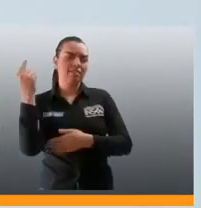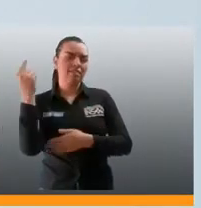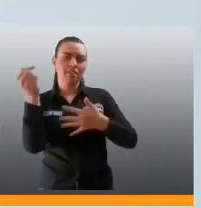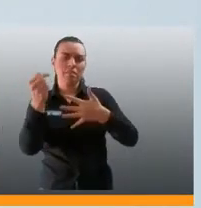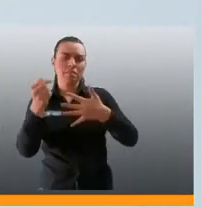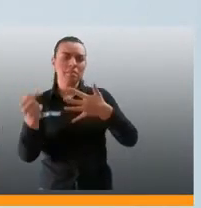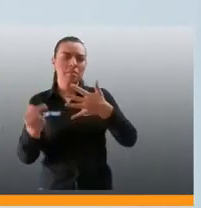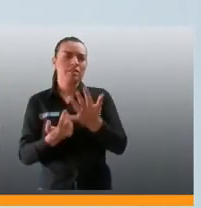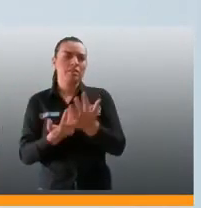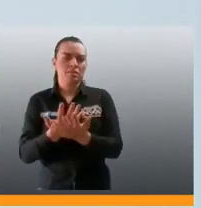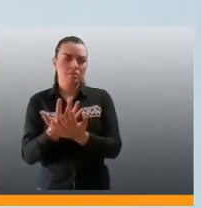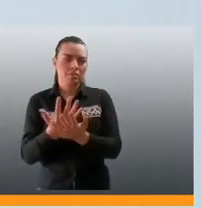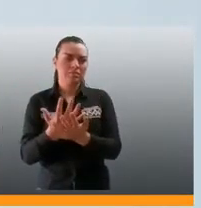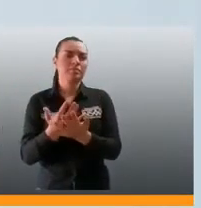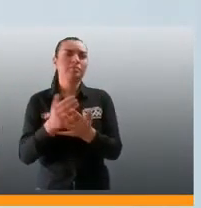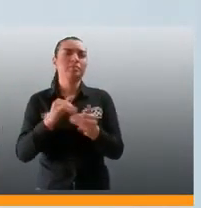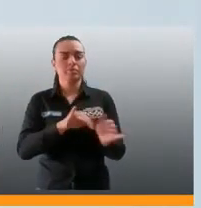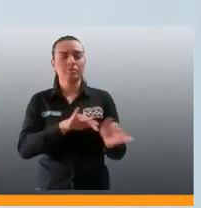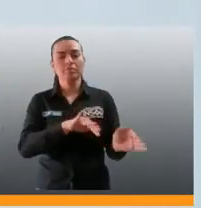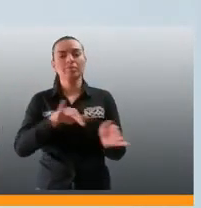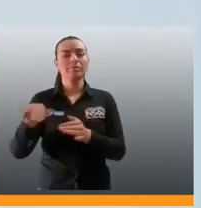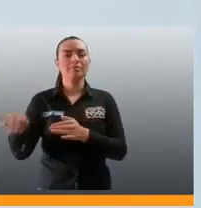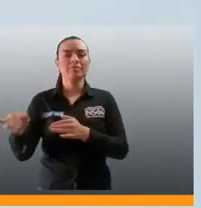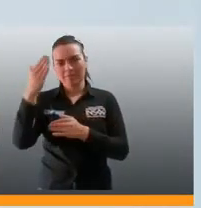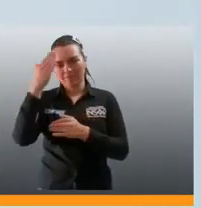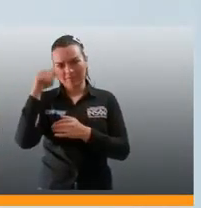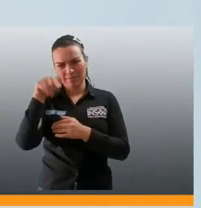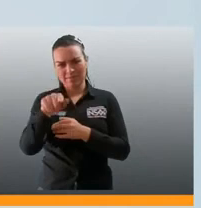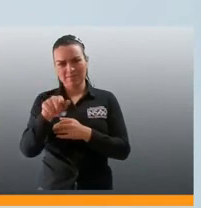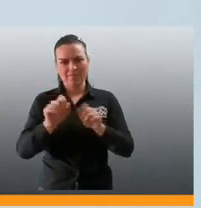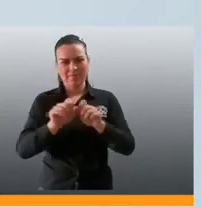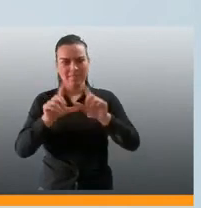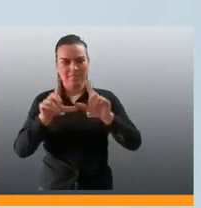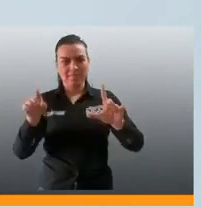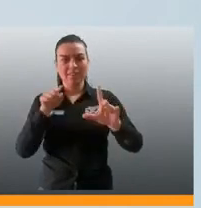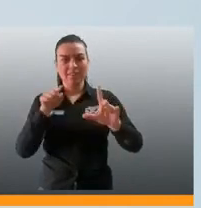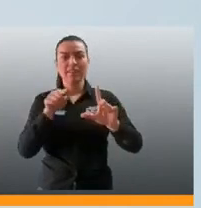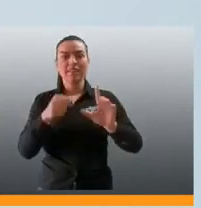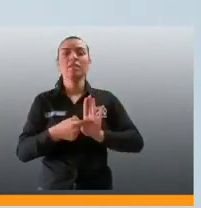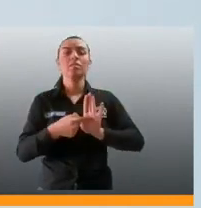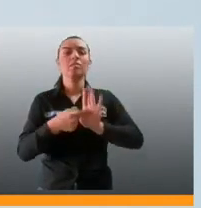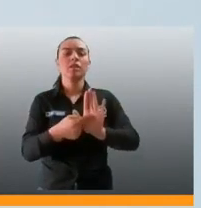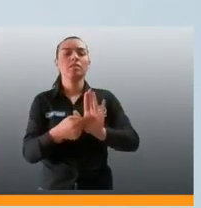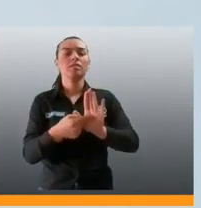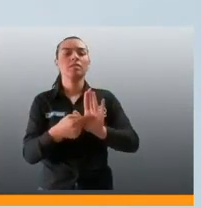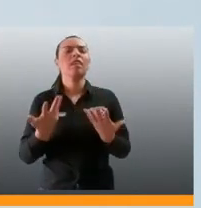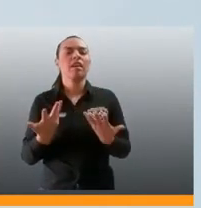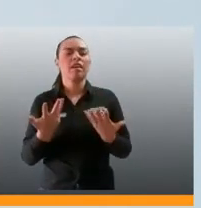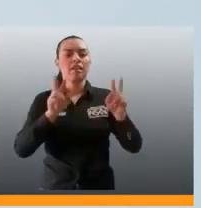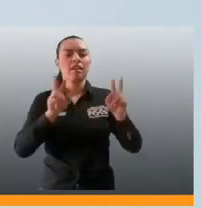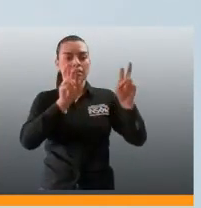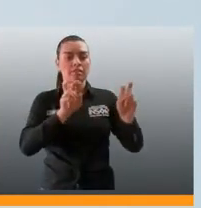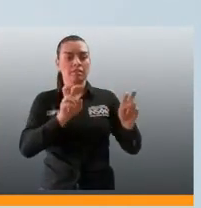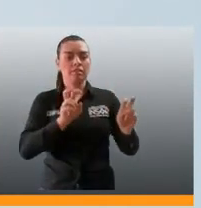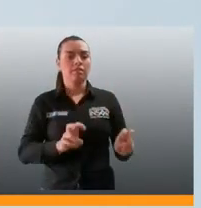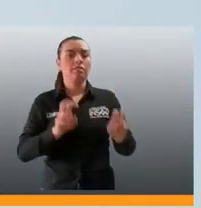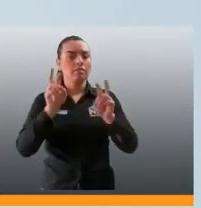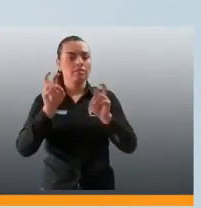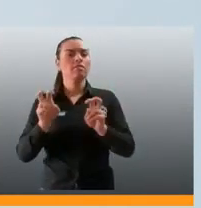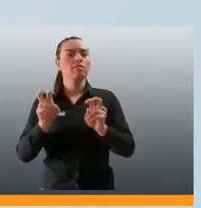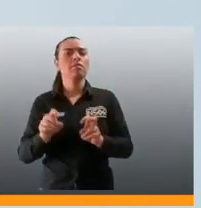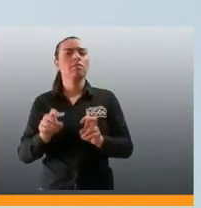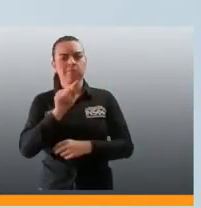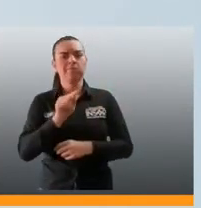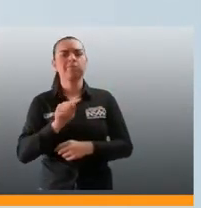recomendaciones. En esta siguiente diapositiva les mostramos algunos de los títulos que tuvimos, algunas de las